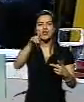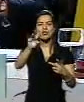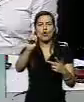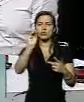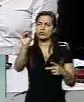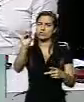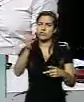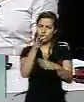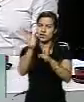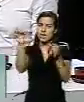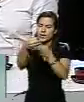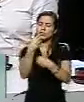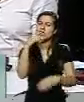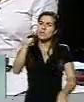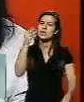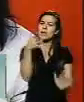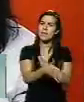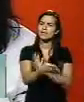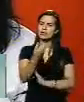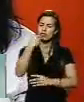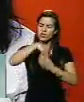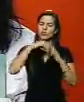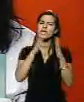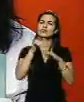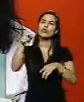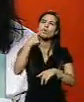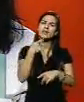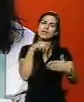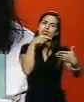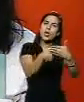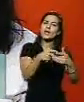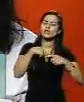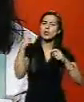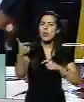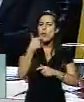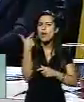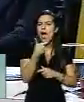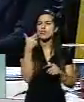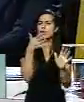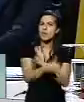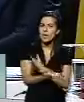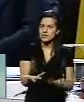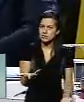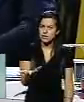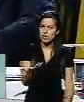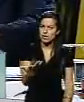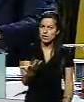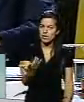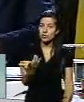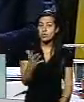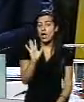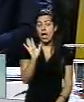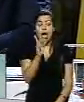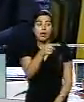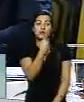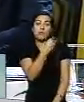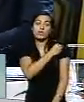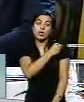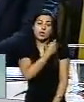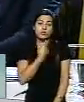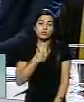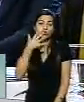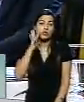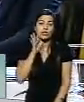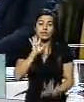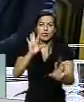le dije, qué broma es esa que están diciendo. Yo estoy en mi casa, chico, porque me están poniendo mi nombre. Bueno, eso fue lo que lo reportaron y tal,